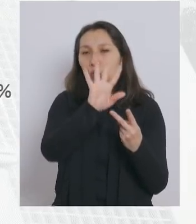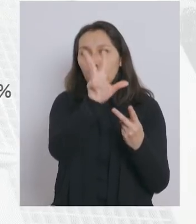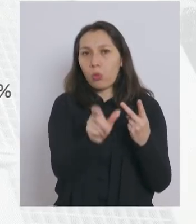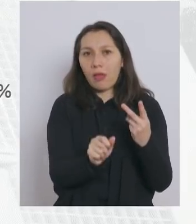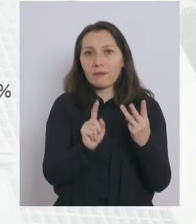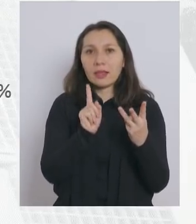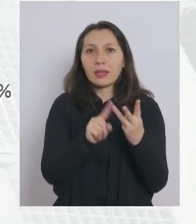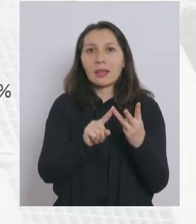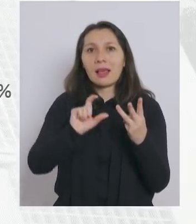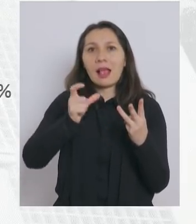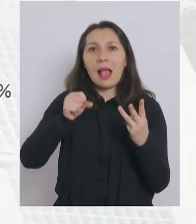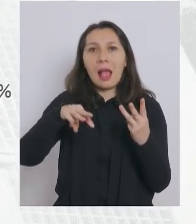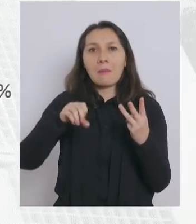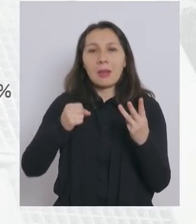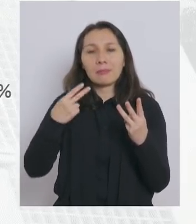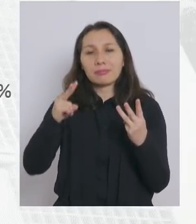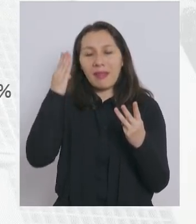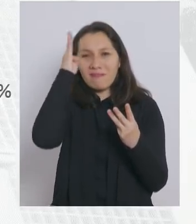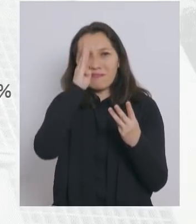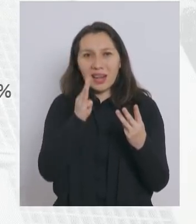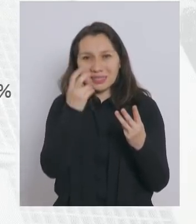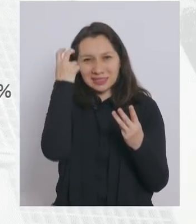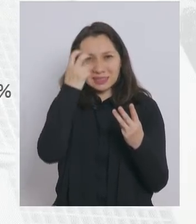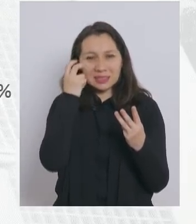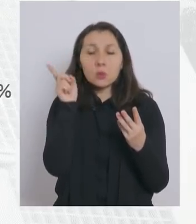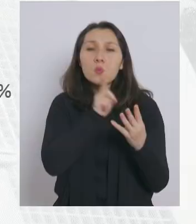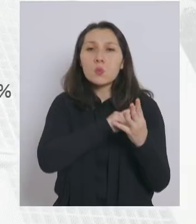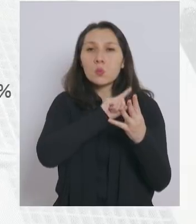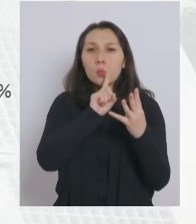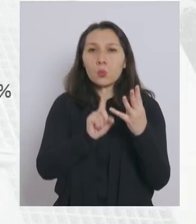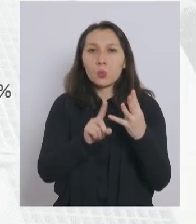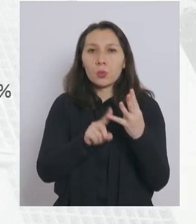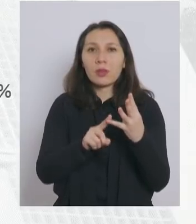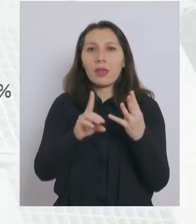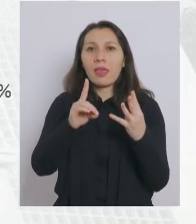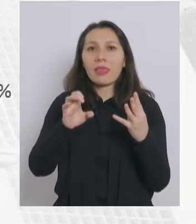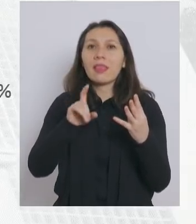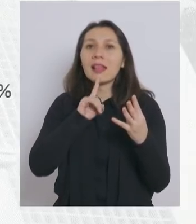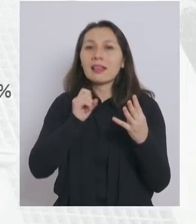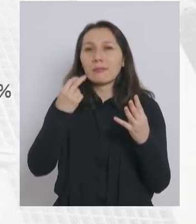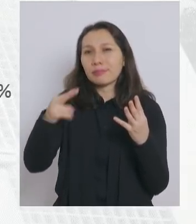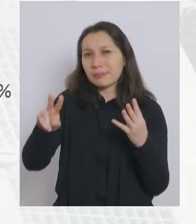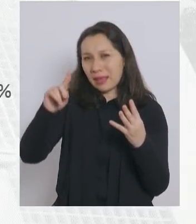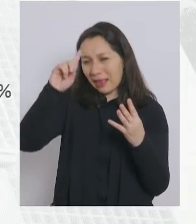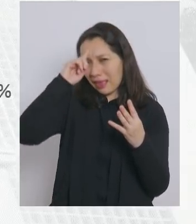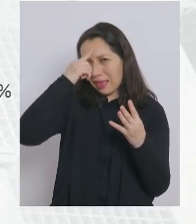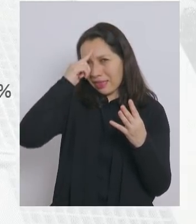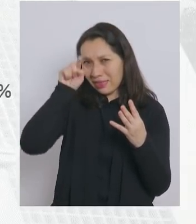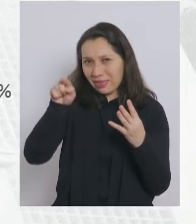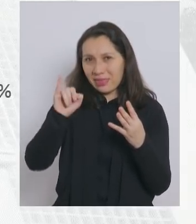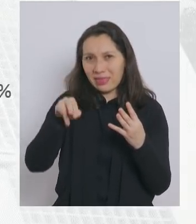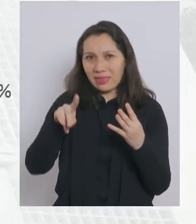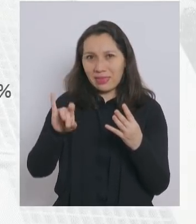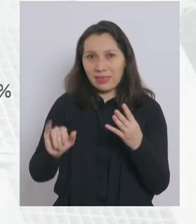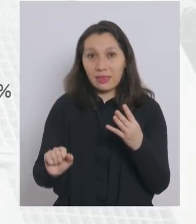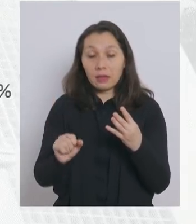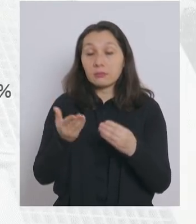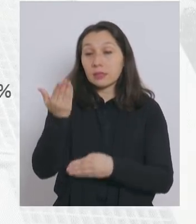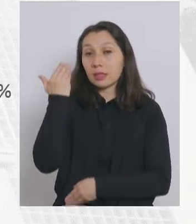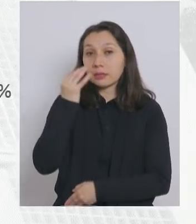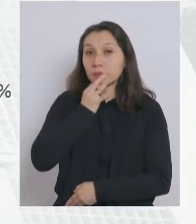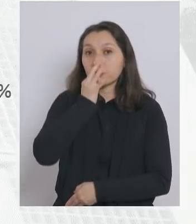la variante gamma de Brasil y la última es la variante delta de India. Me detengo aquí porque, como había